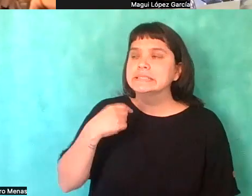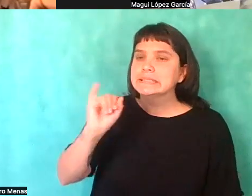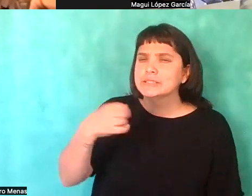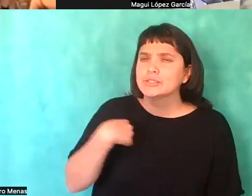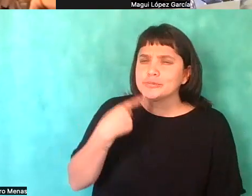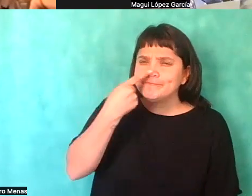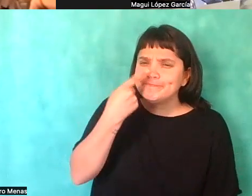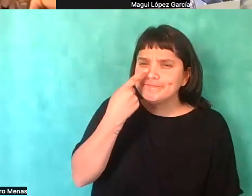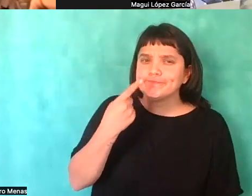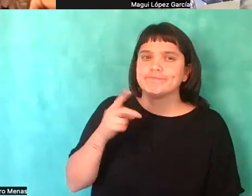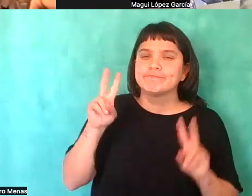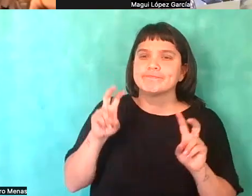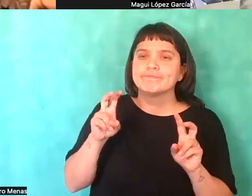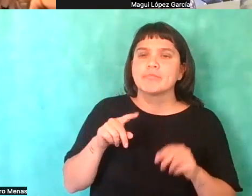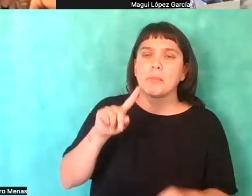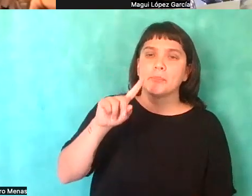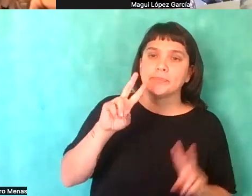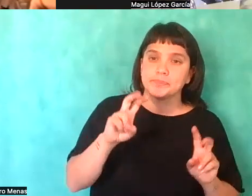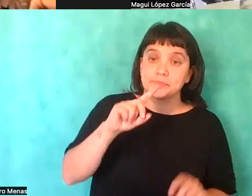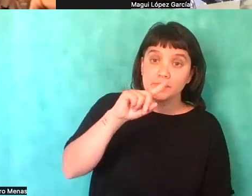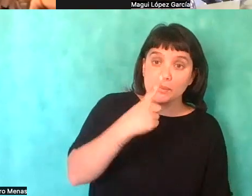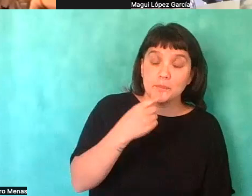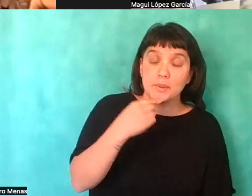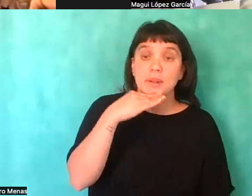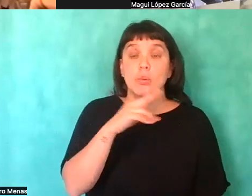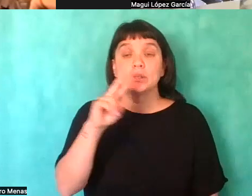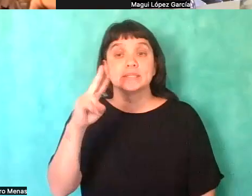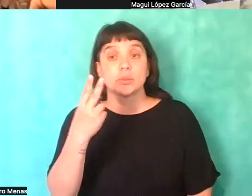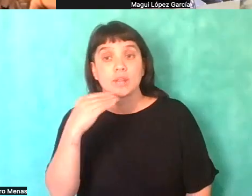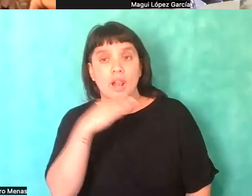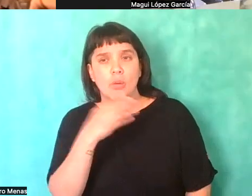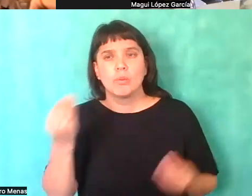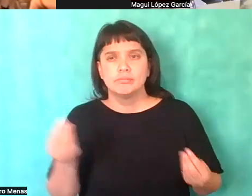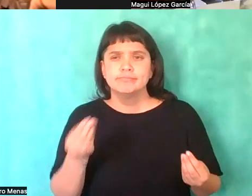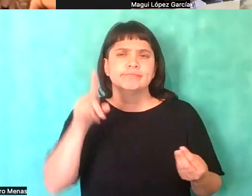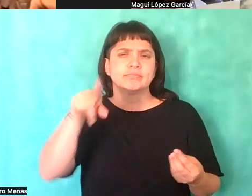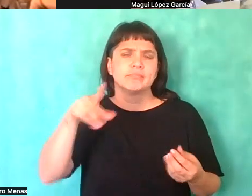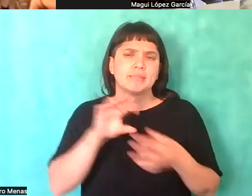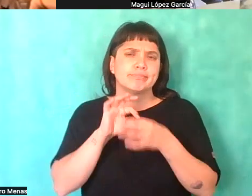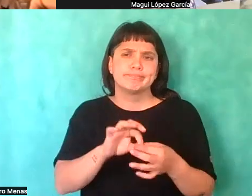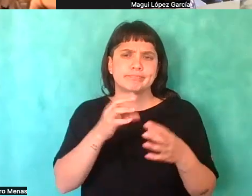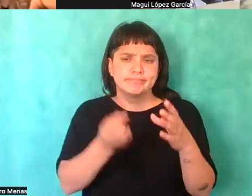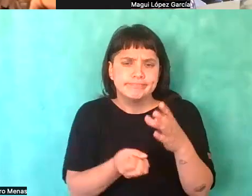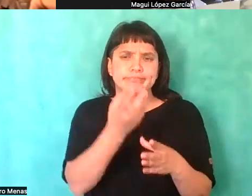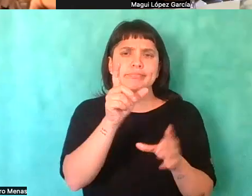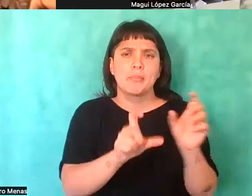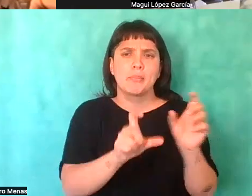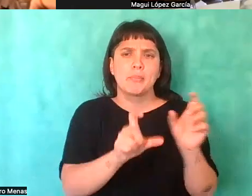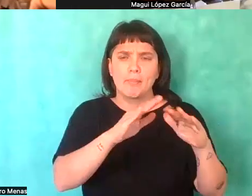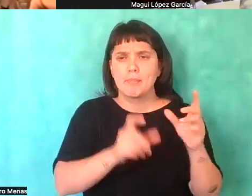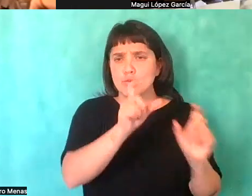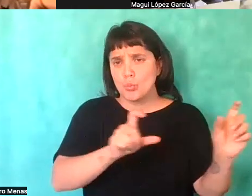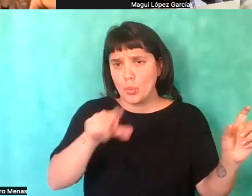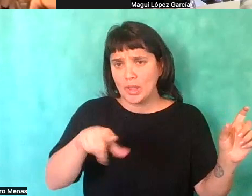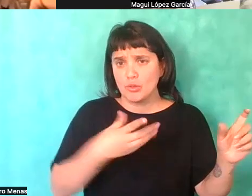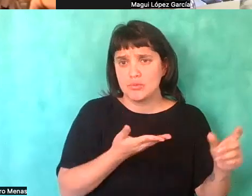interesado en esto de lengua primera y lengua segunda, sobre todo por lo que significa en la creación de sujetos hablando, ¿no? ¿Cómo es la relación con